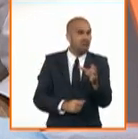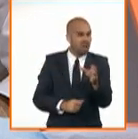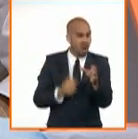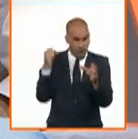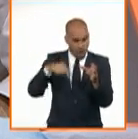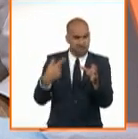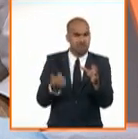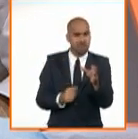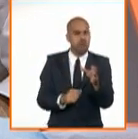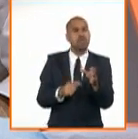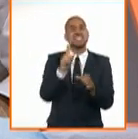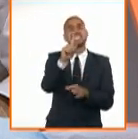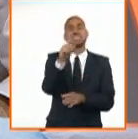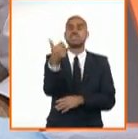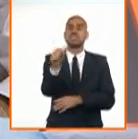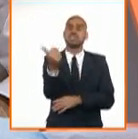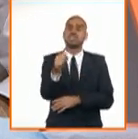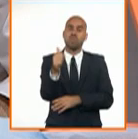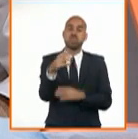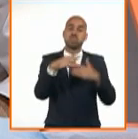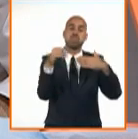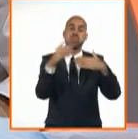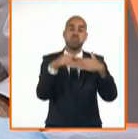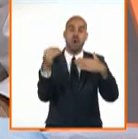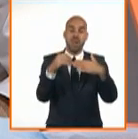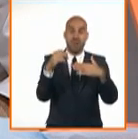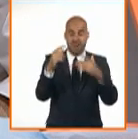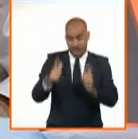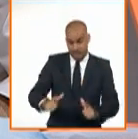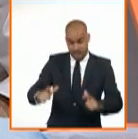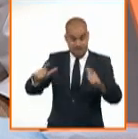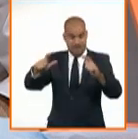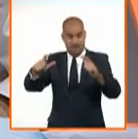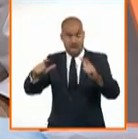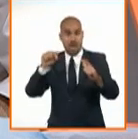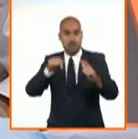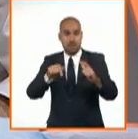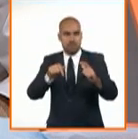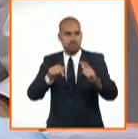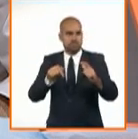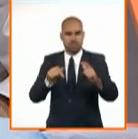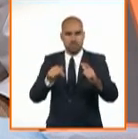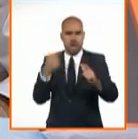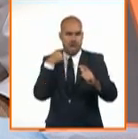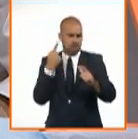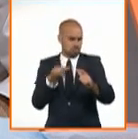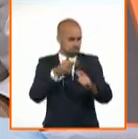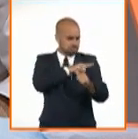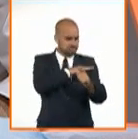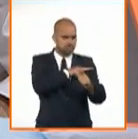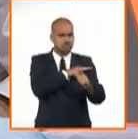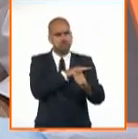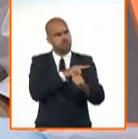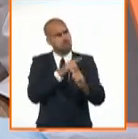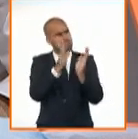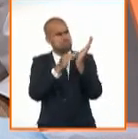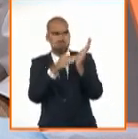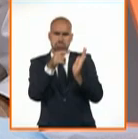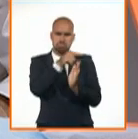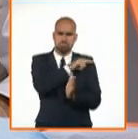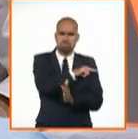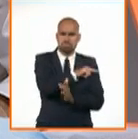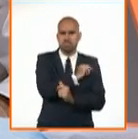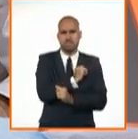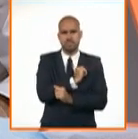de 110 dólares el barril lo cual eso hacía el año pasado y en meses anteriores antes que se